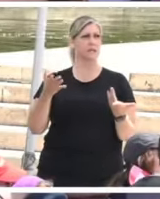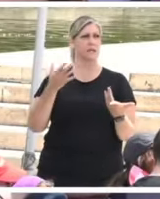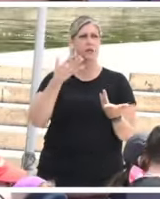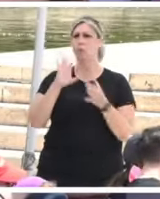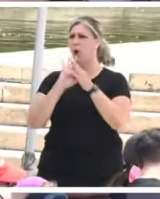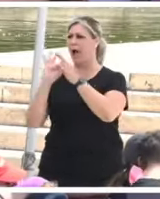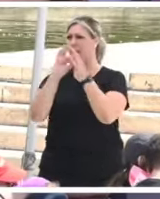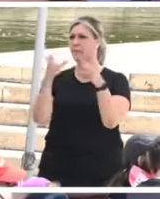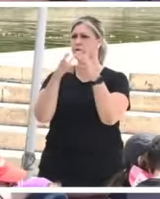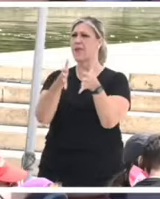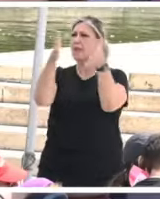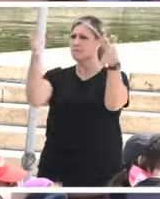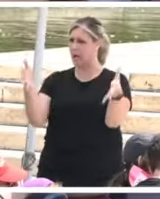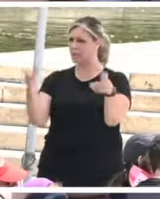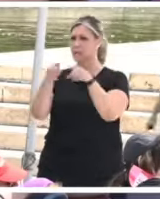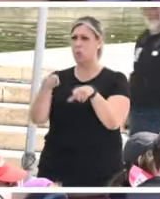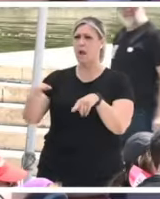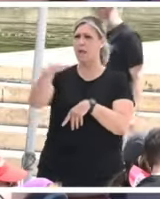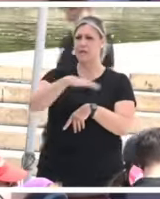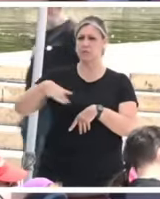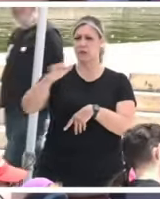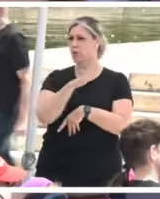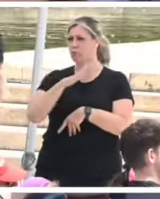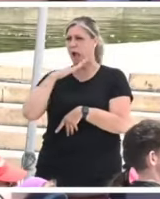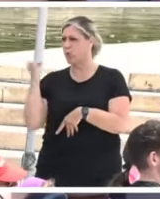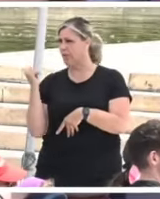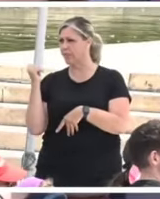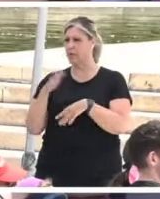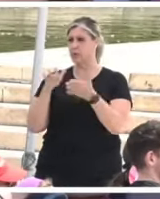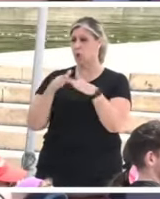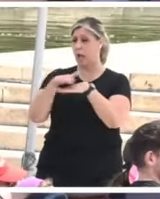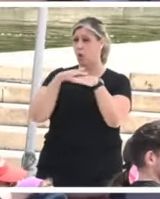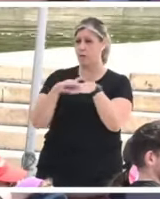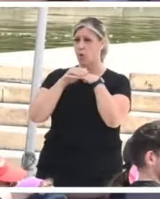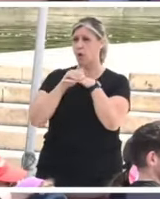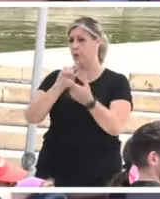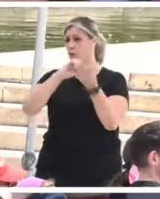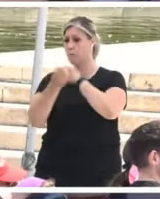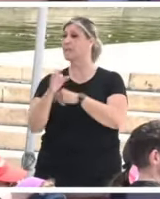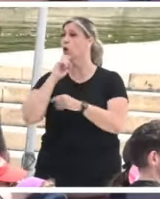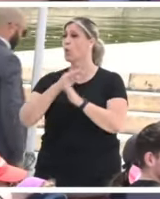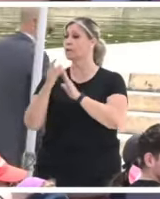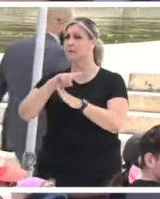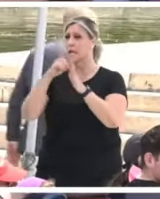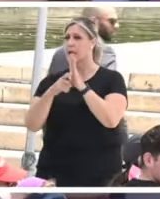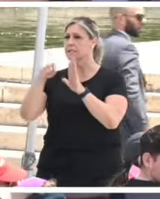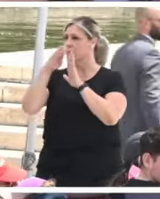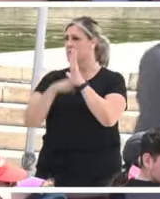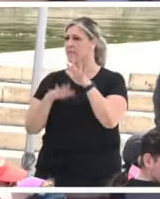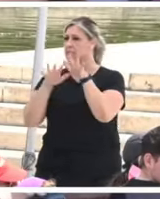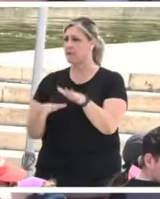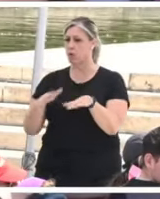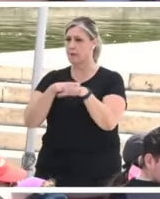las alianzas sociales como espacio audaz que después hay un gobierno amigo que lo convierte en leyes y en medidas a favor de la mayoría